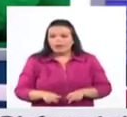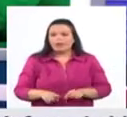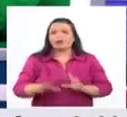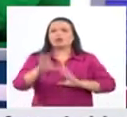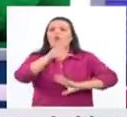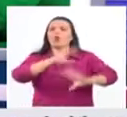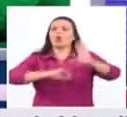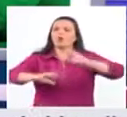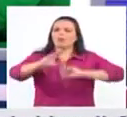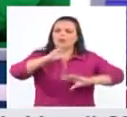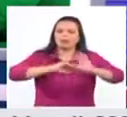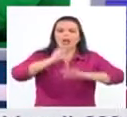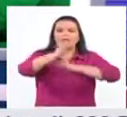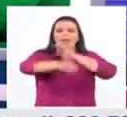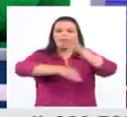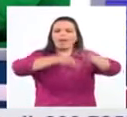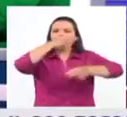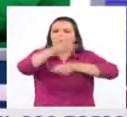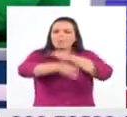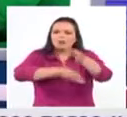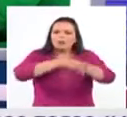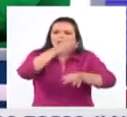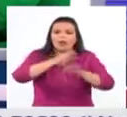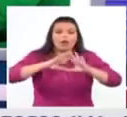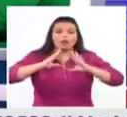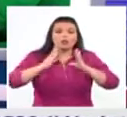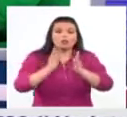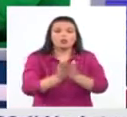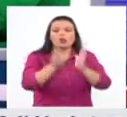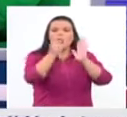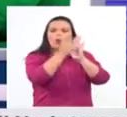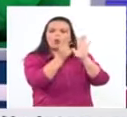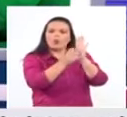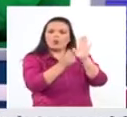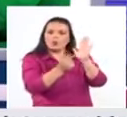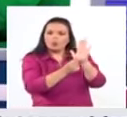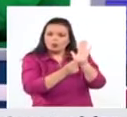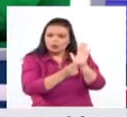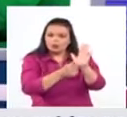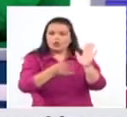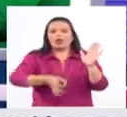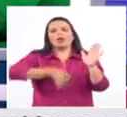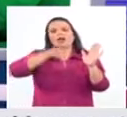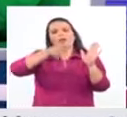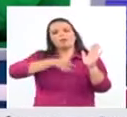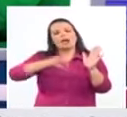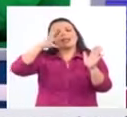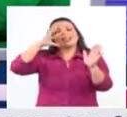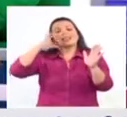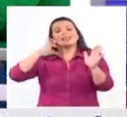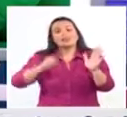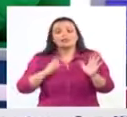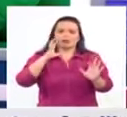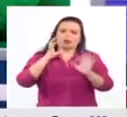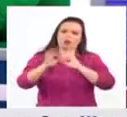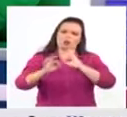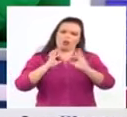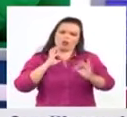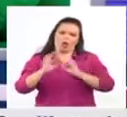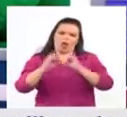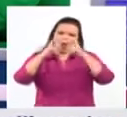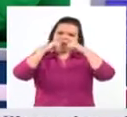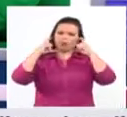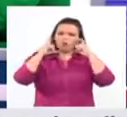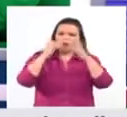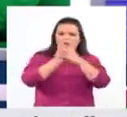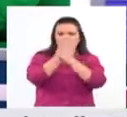dejar claro cuáles son las pautas que hay que hacer para cuidarnos nosotros y cuidar a que el virus no entre en nuestro hogar, sin necesidad de acompañarlo